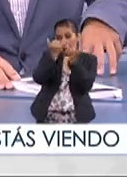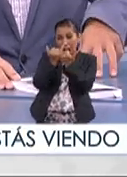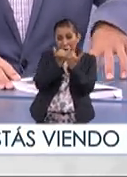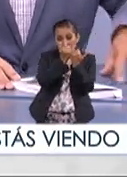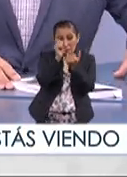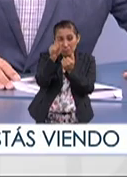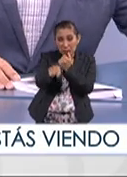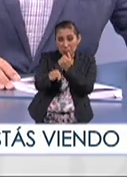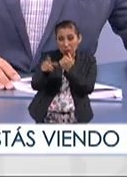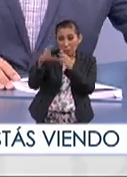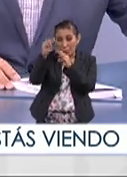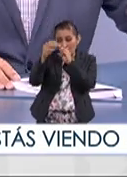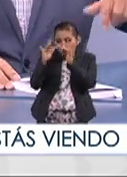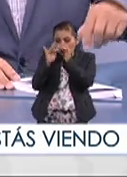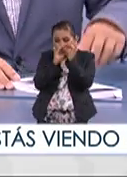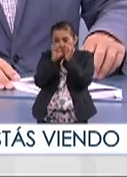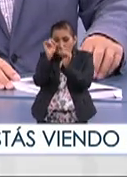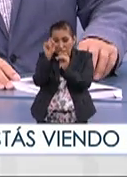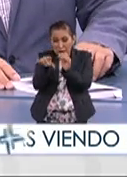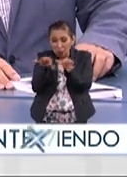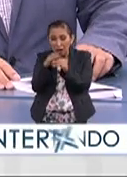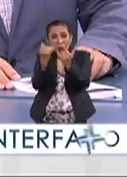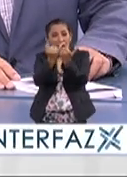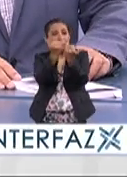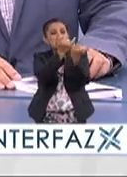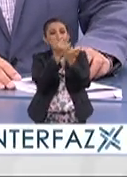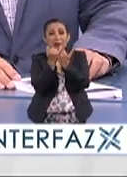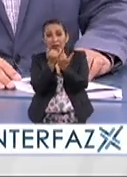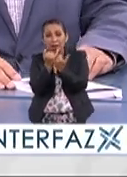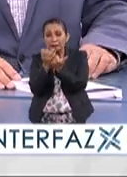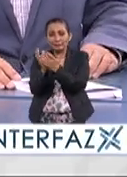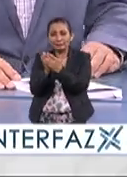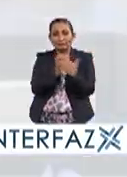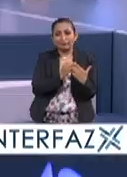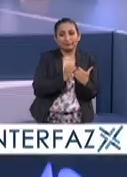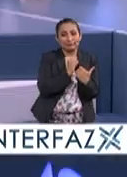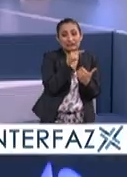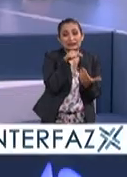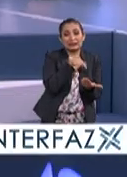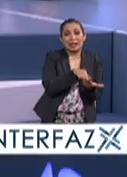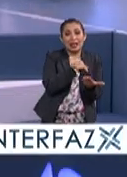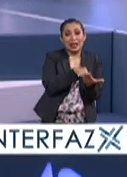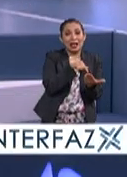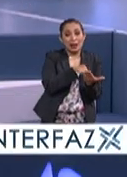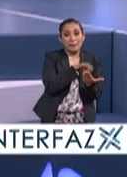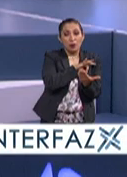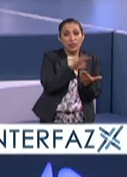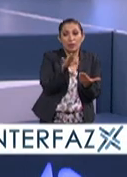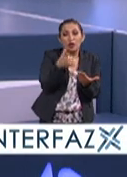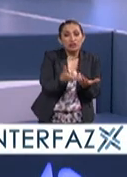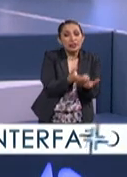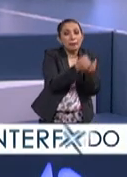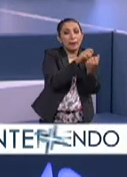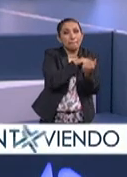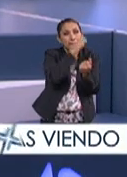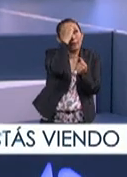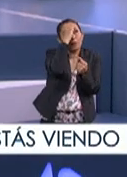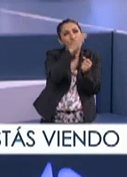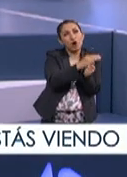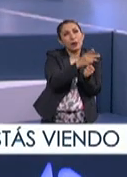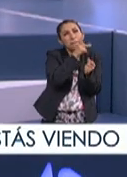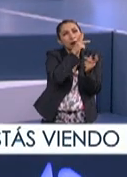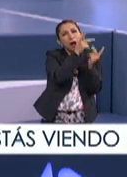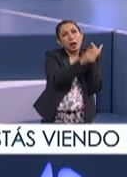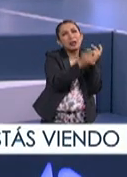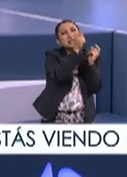esa globalización en el peor sentido del término, ¿no? Y por medio de la poesía podemos recuperar nuestra memoria,